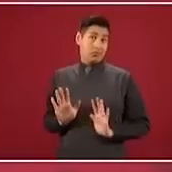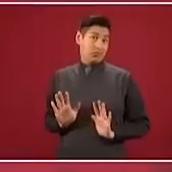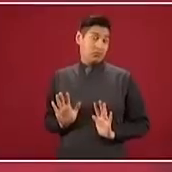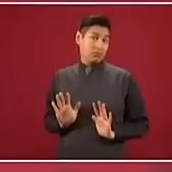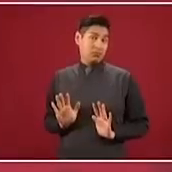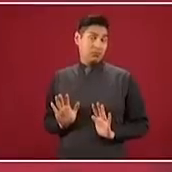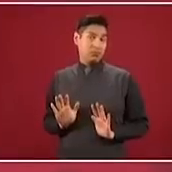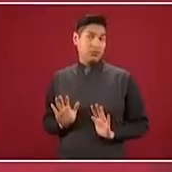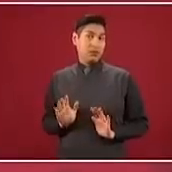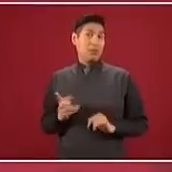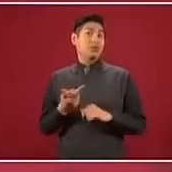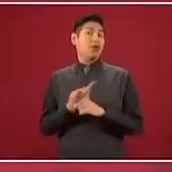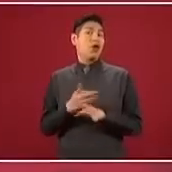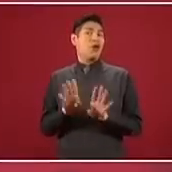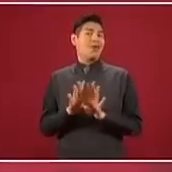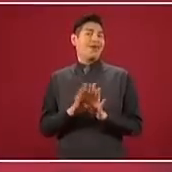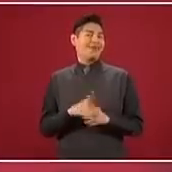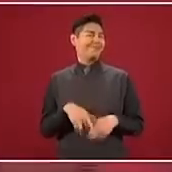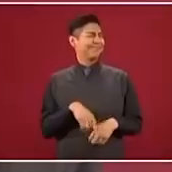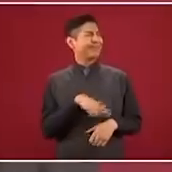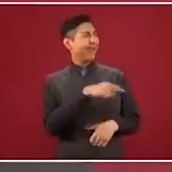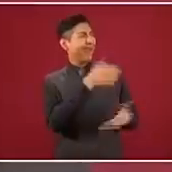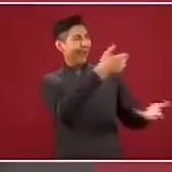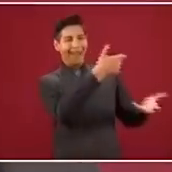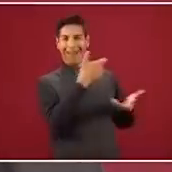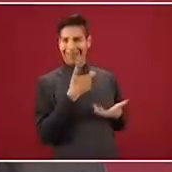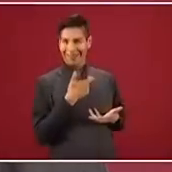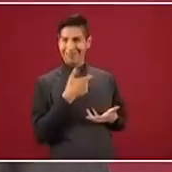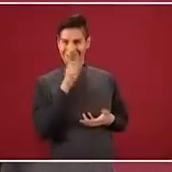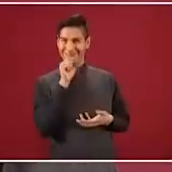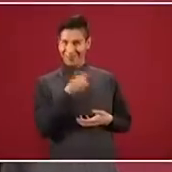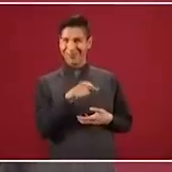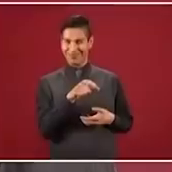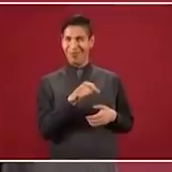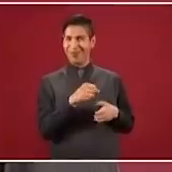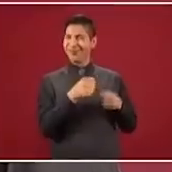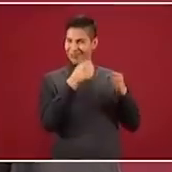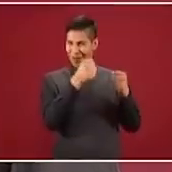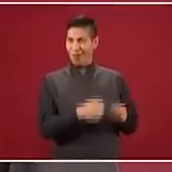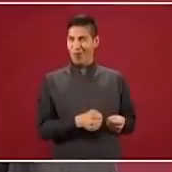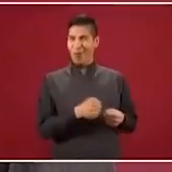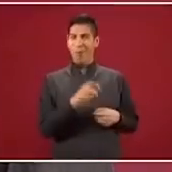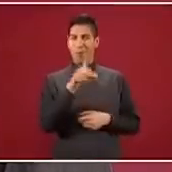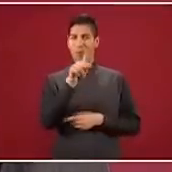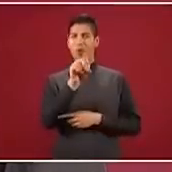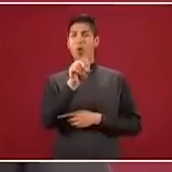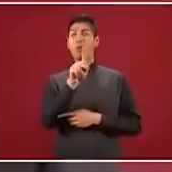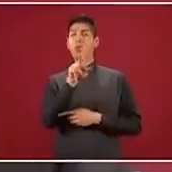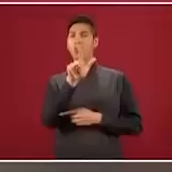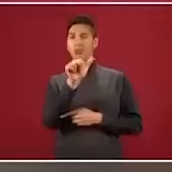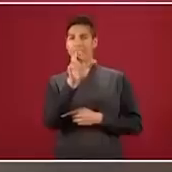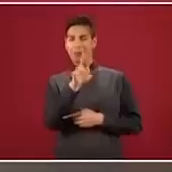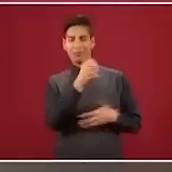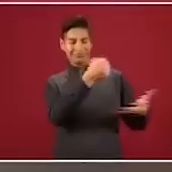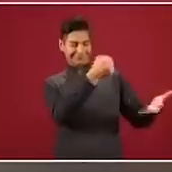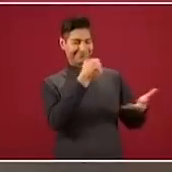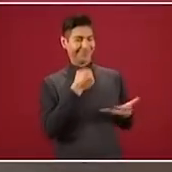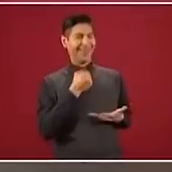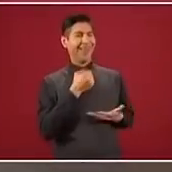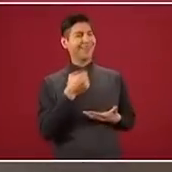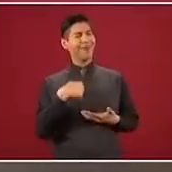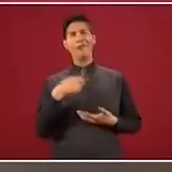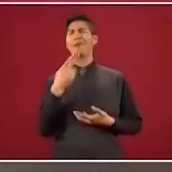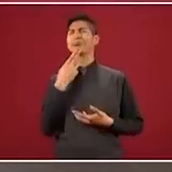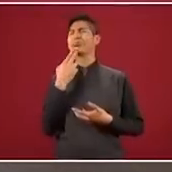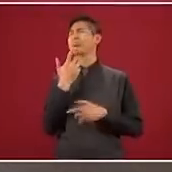que se recibía el dinero del llamado Seguro Popular y se utilizaba para otras cosas, o se empezaban a